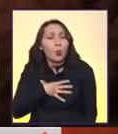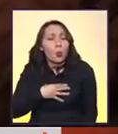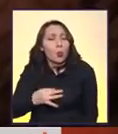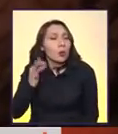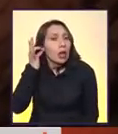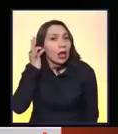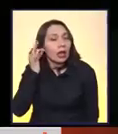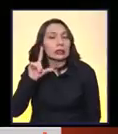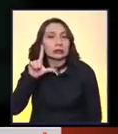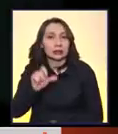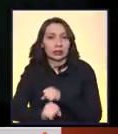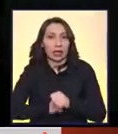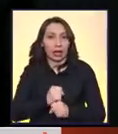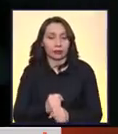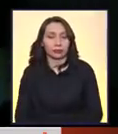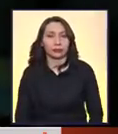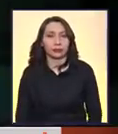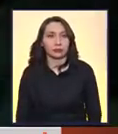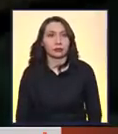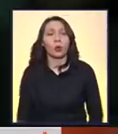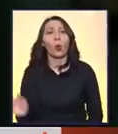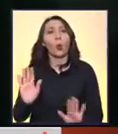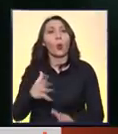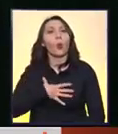7 años. Hola, hija.